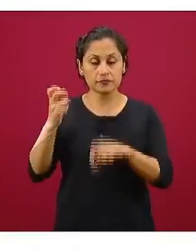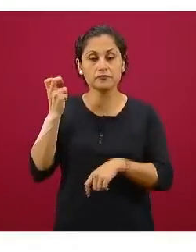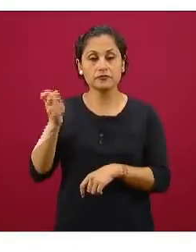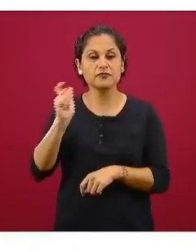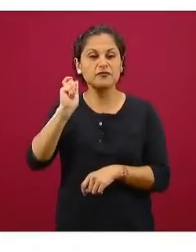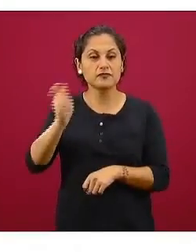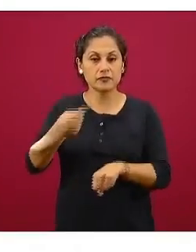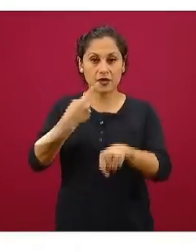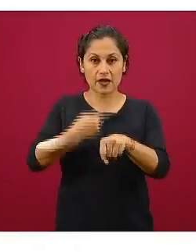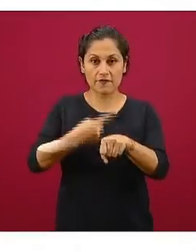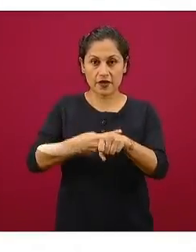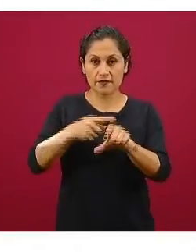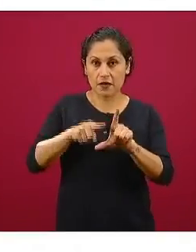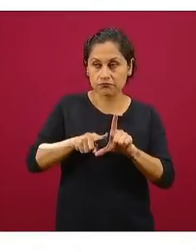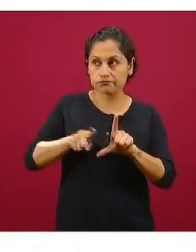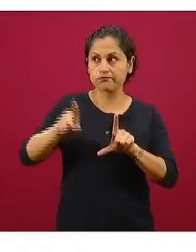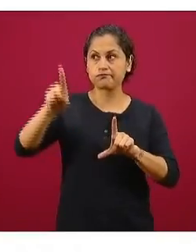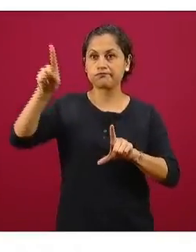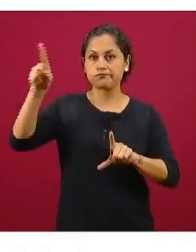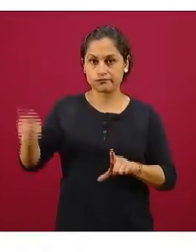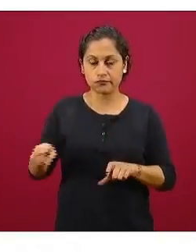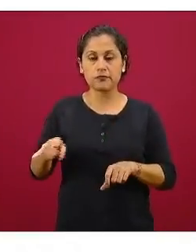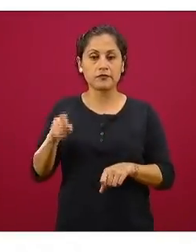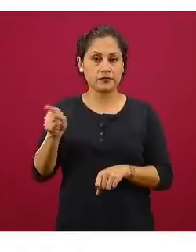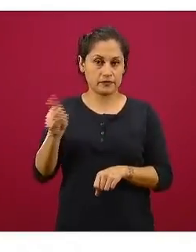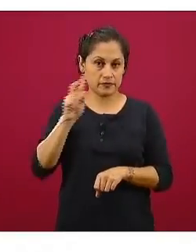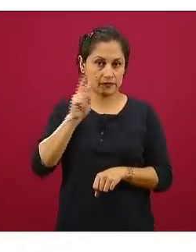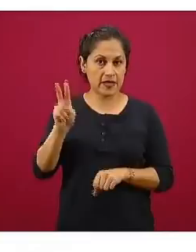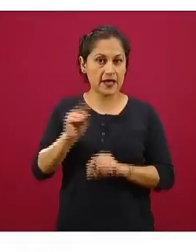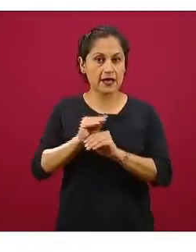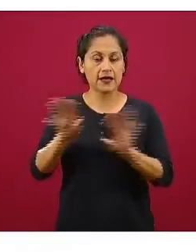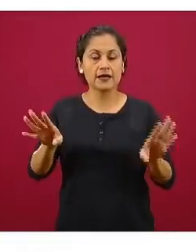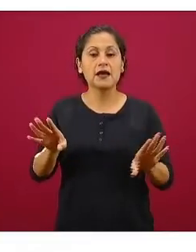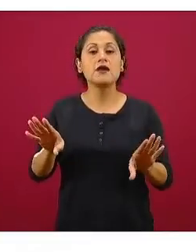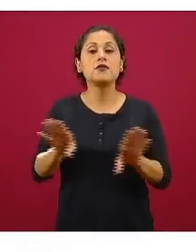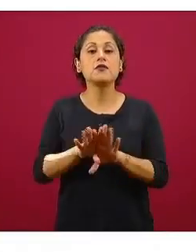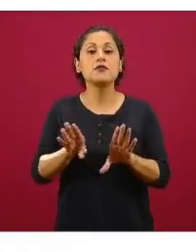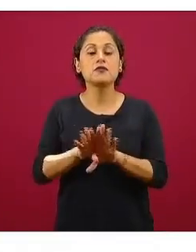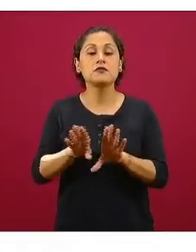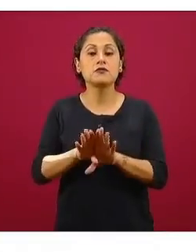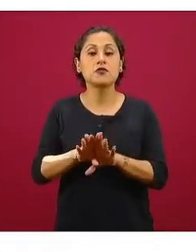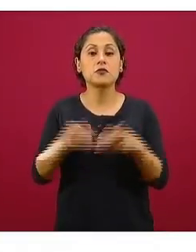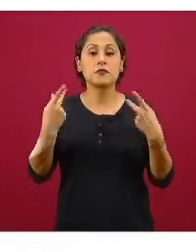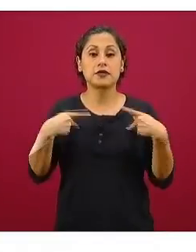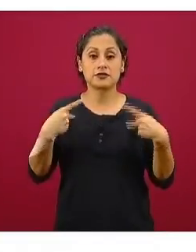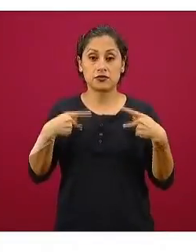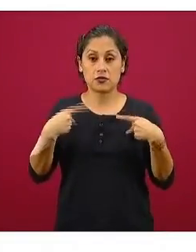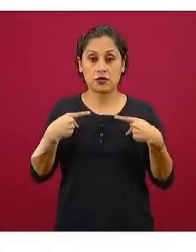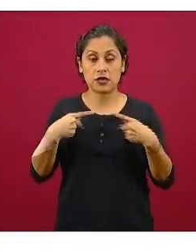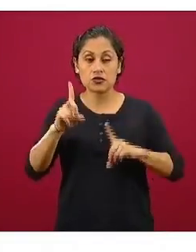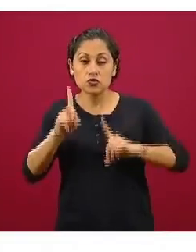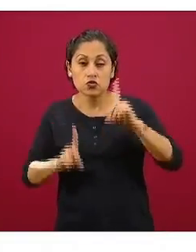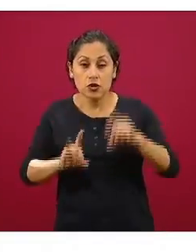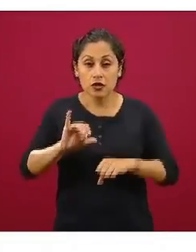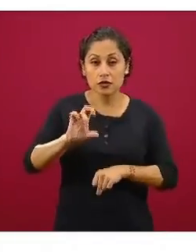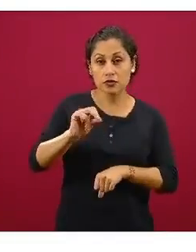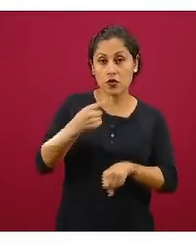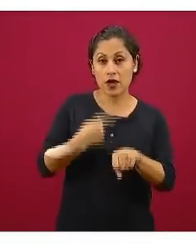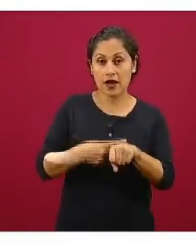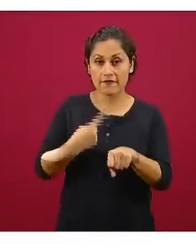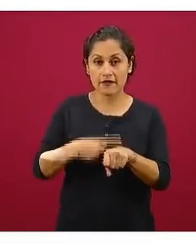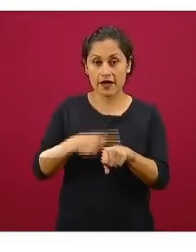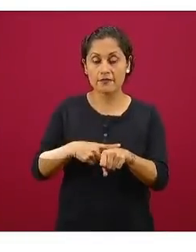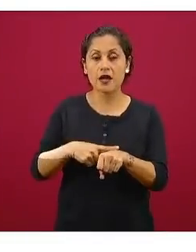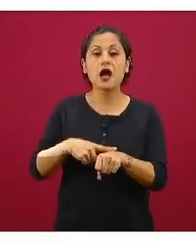curva epidémica. Aquí es más claro todavía dónde se encuentran distribuidos estos casos sospechosos. Las barras de color naranja claro